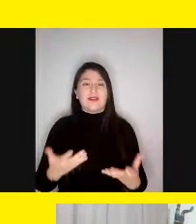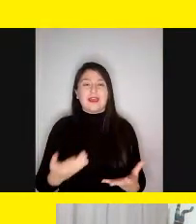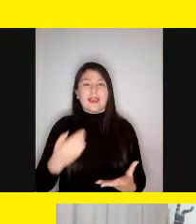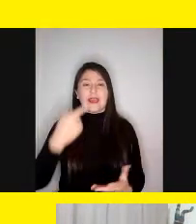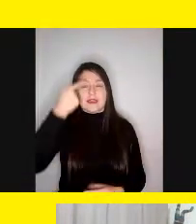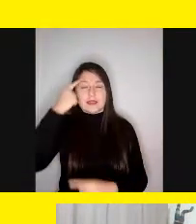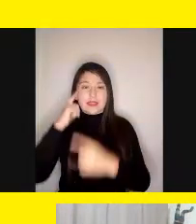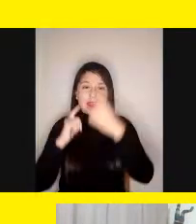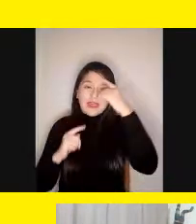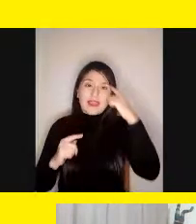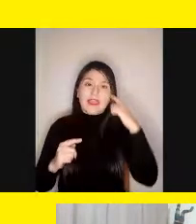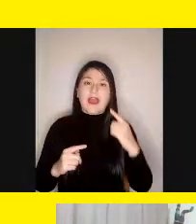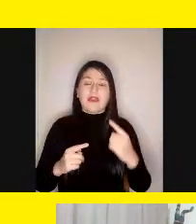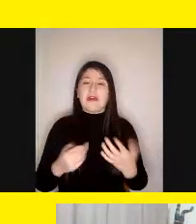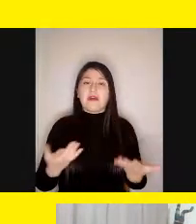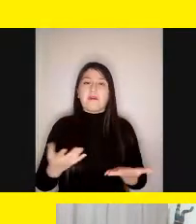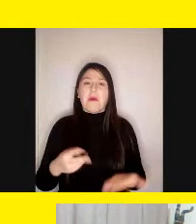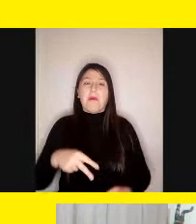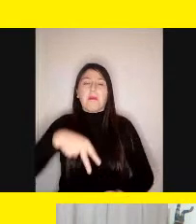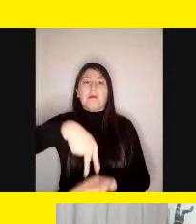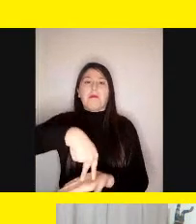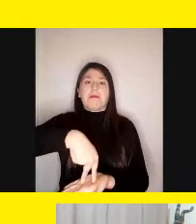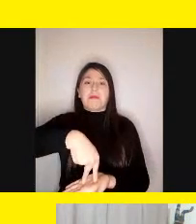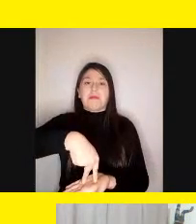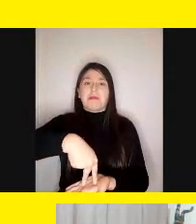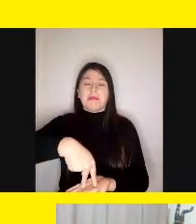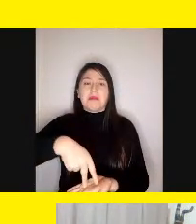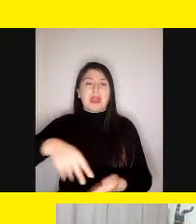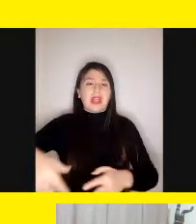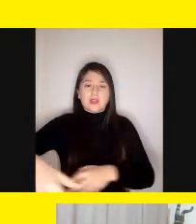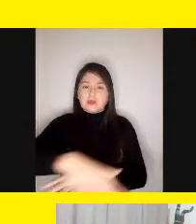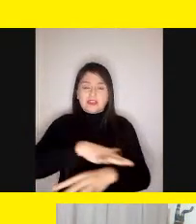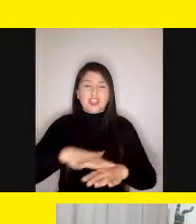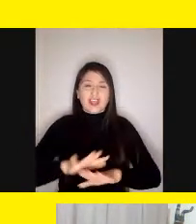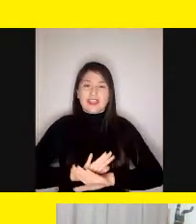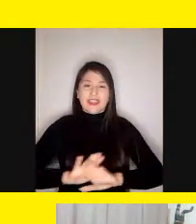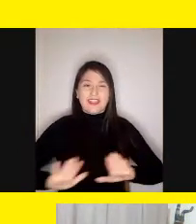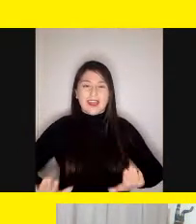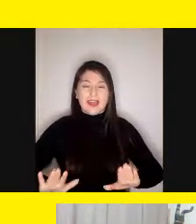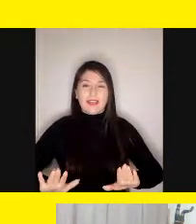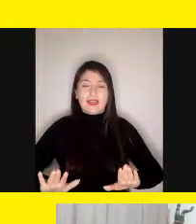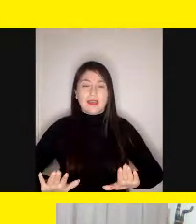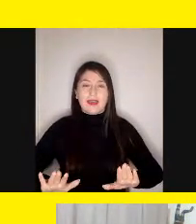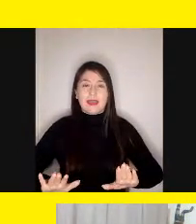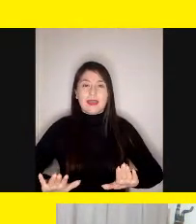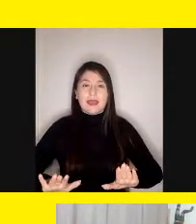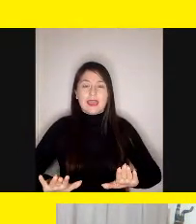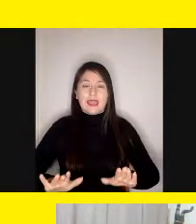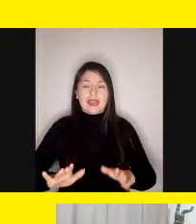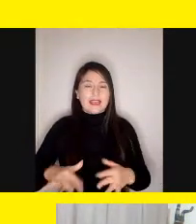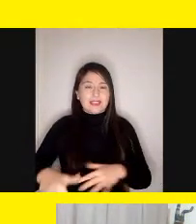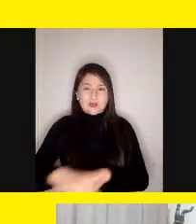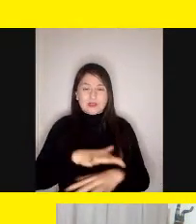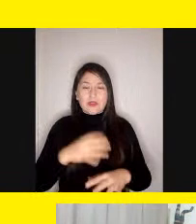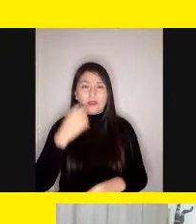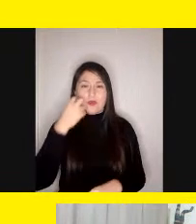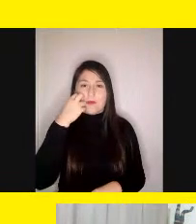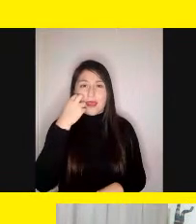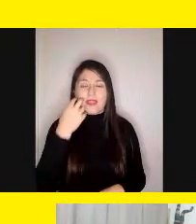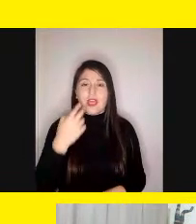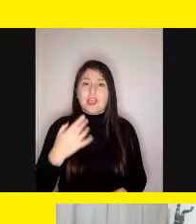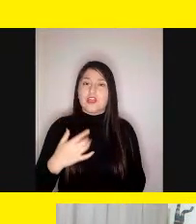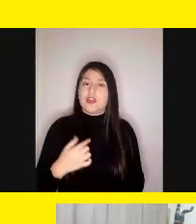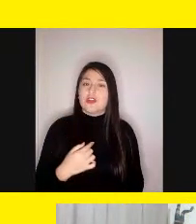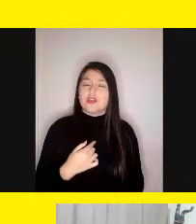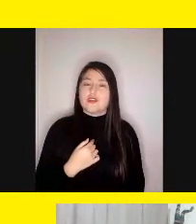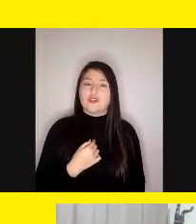colocado en la nada misma, donde a la condición humana se le saca de ahí. Yo tengo una crítica muy grande frente